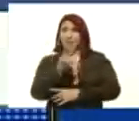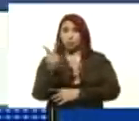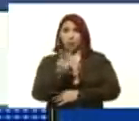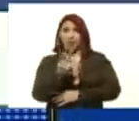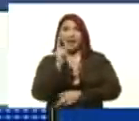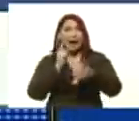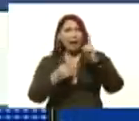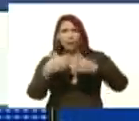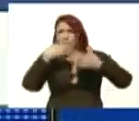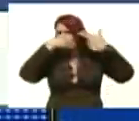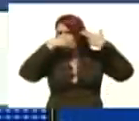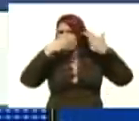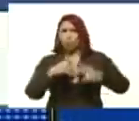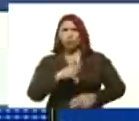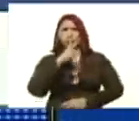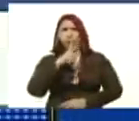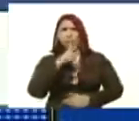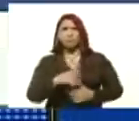algo criminal.